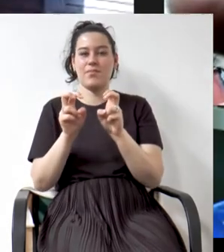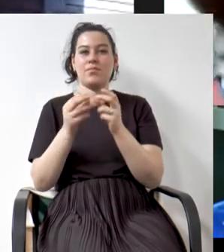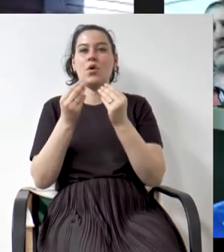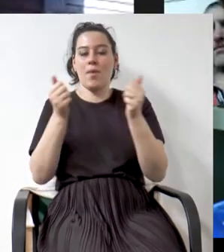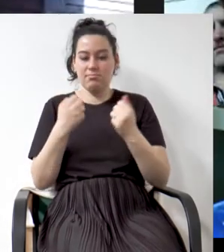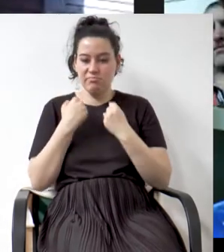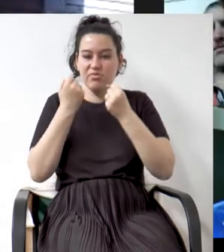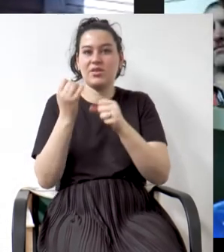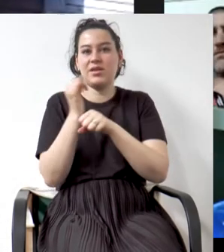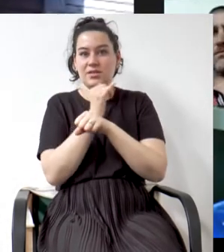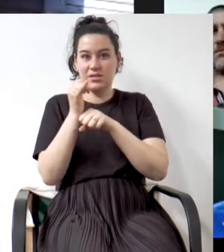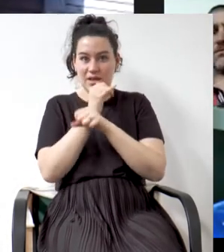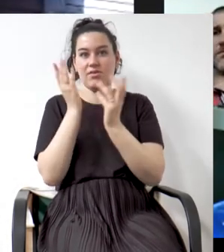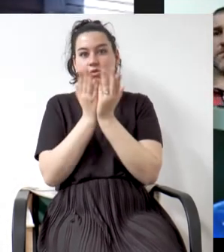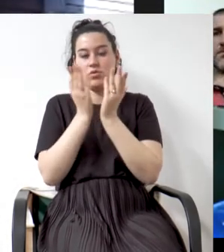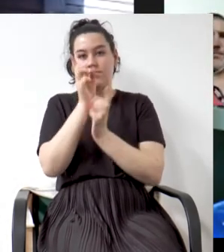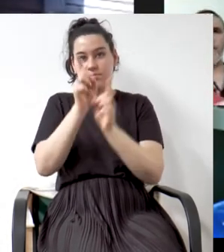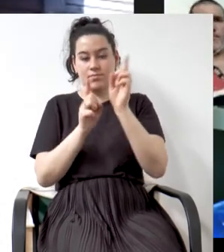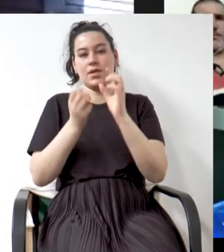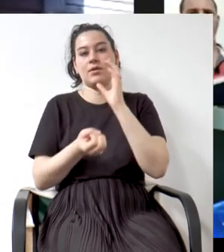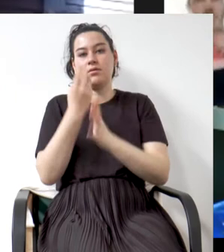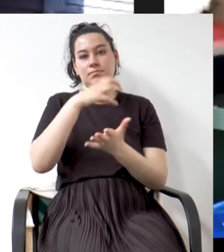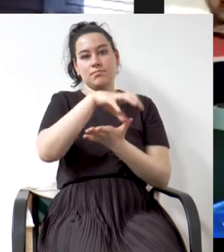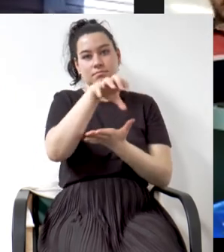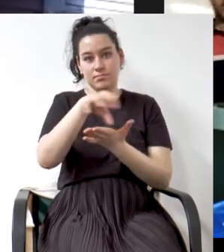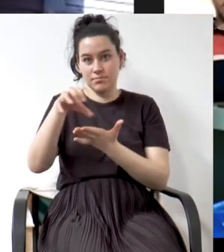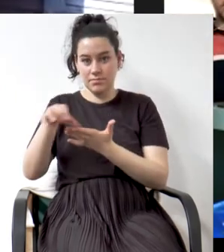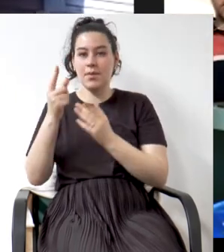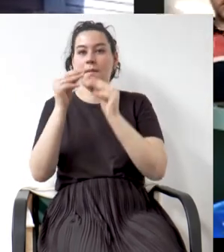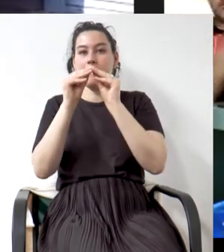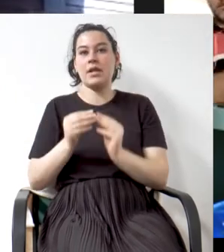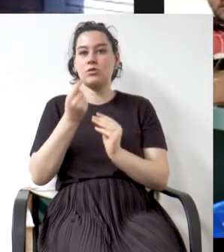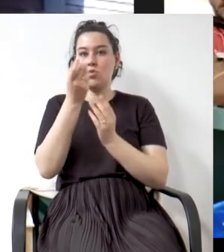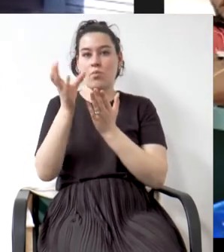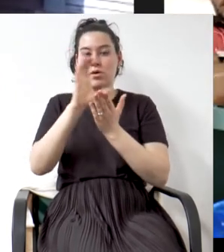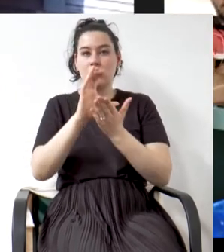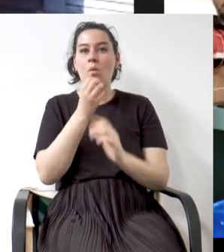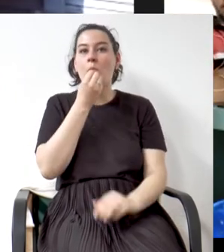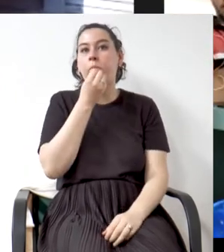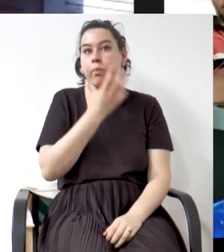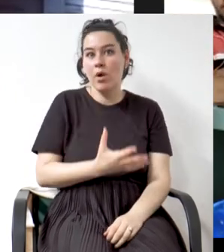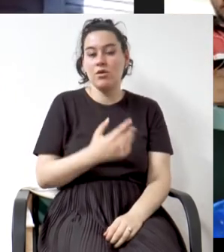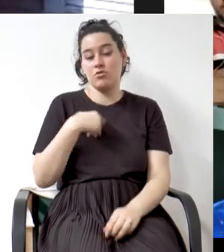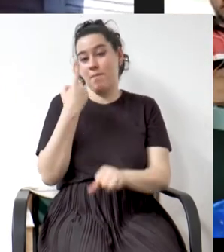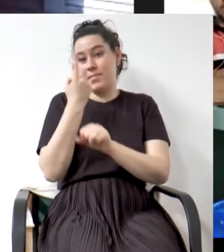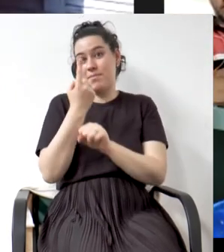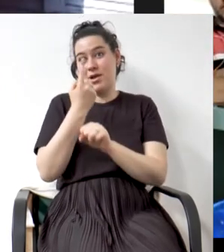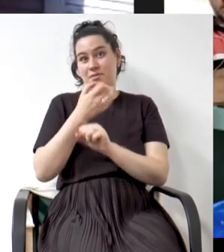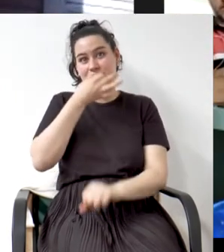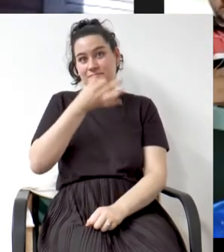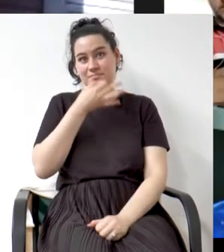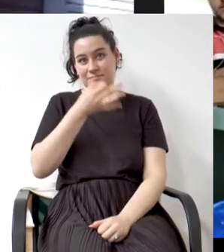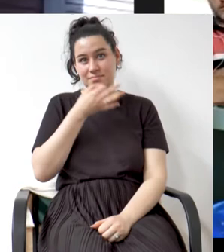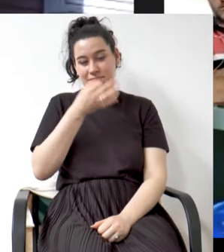Consolidación de ISEF, Constitución Universitaria, Departamentalización y Presupuesto. Lo bueno es que, como soy el primero, va